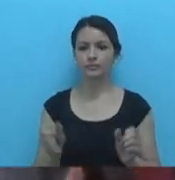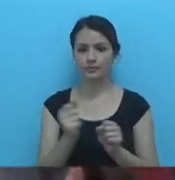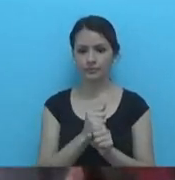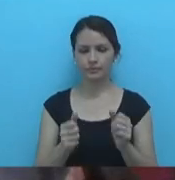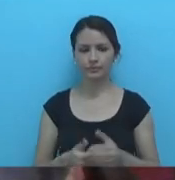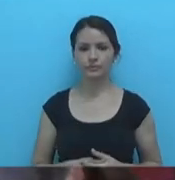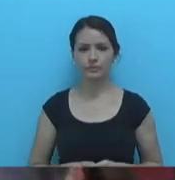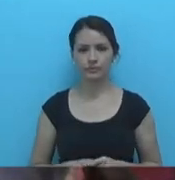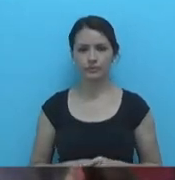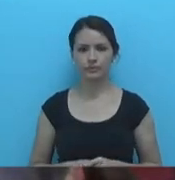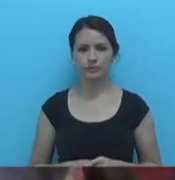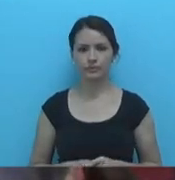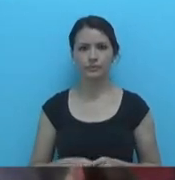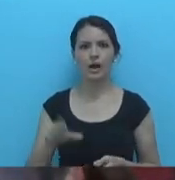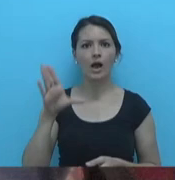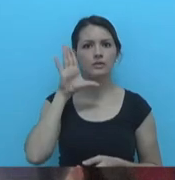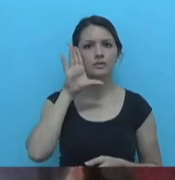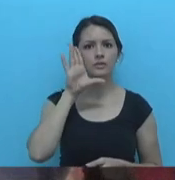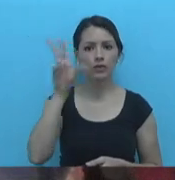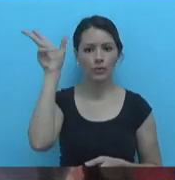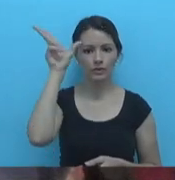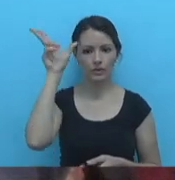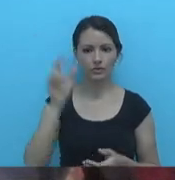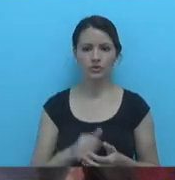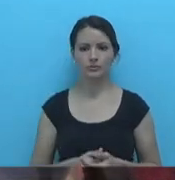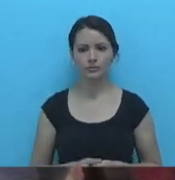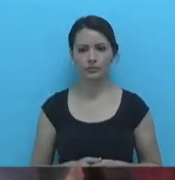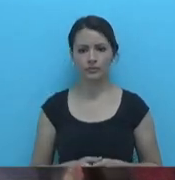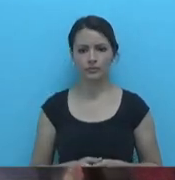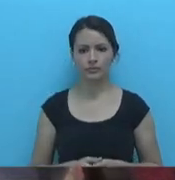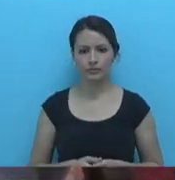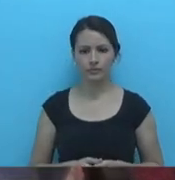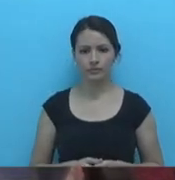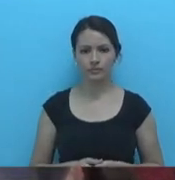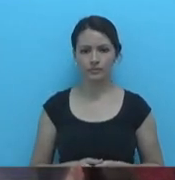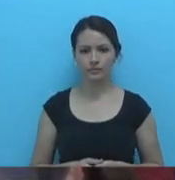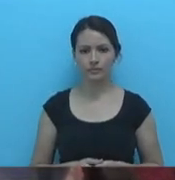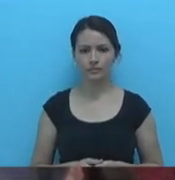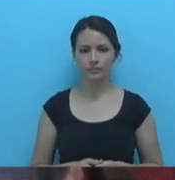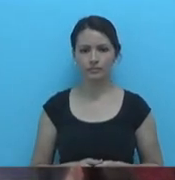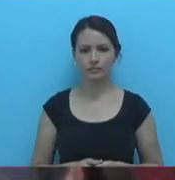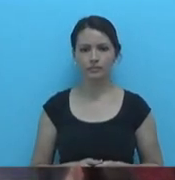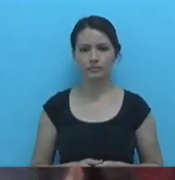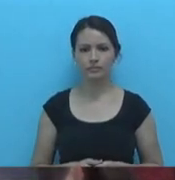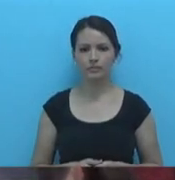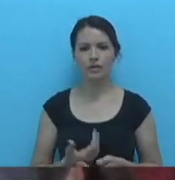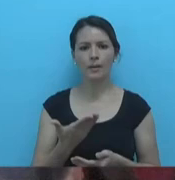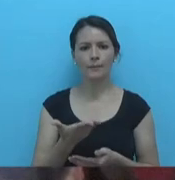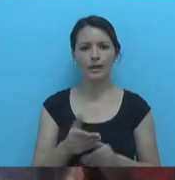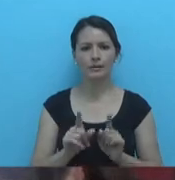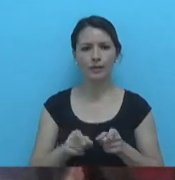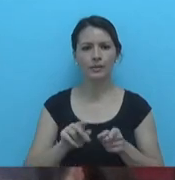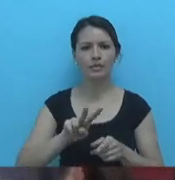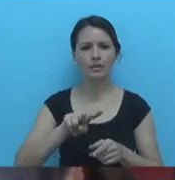aprobado. 58. Diputado Caballero, tiene uso de la palabra. y para pedir preferencia también para